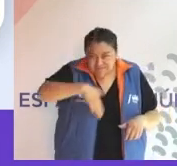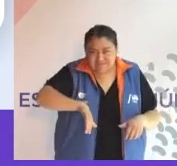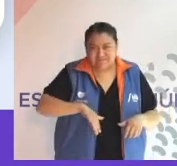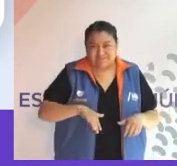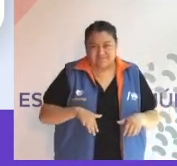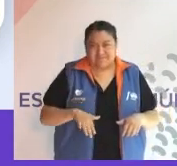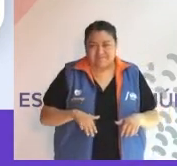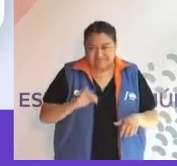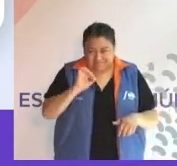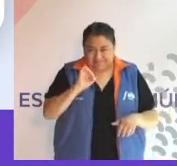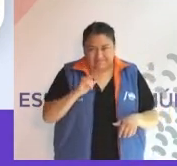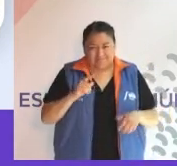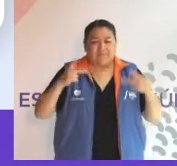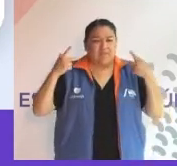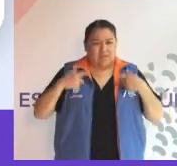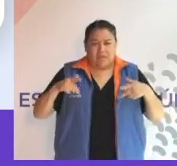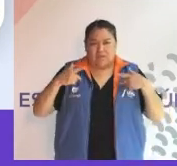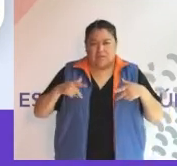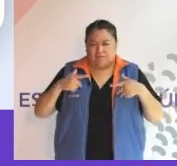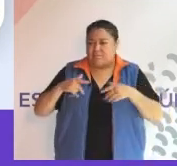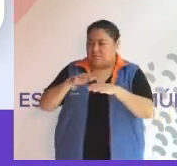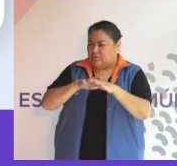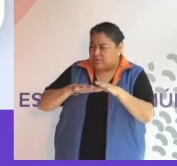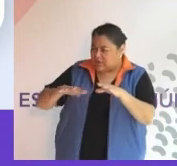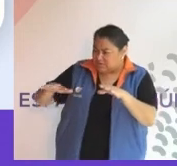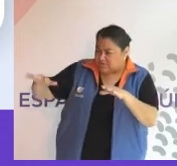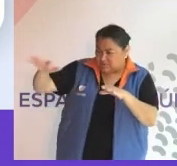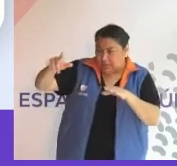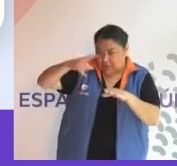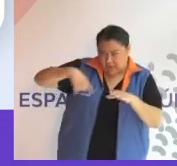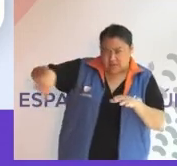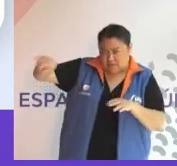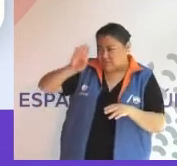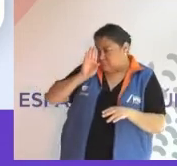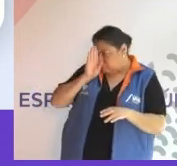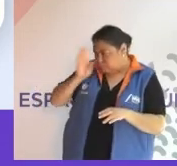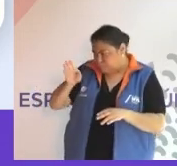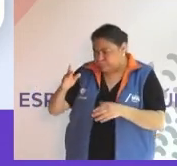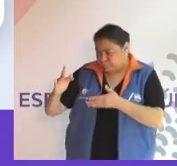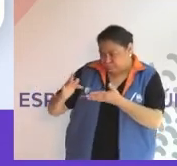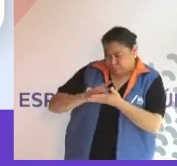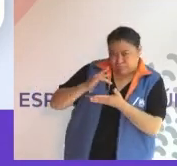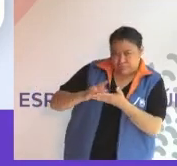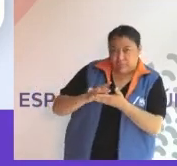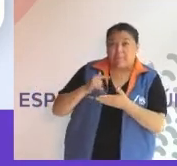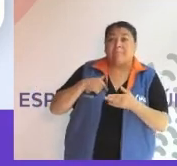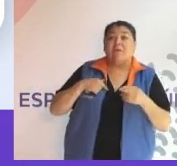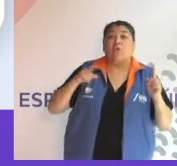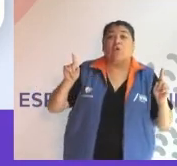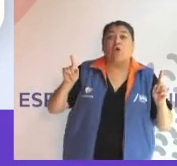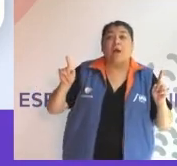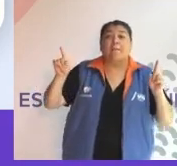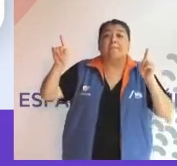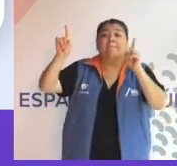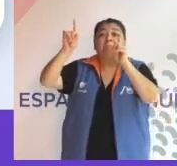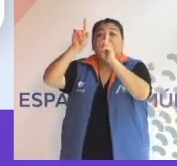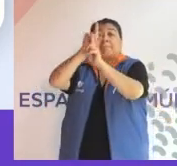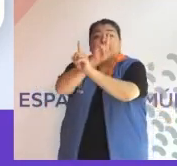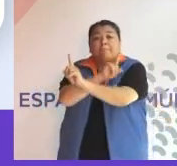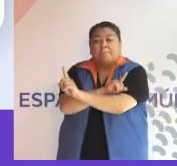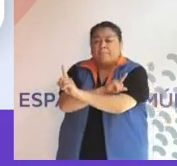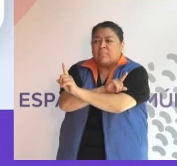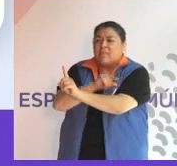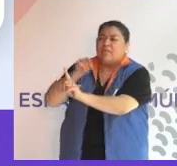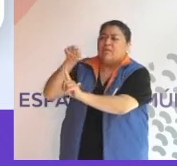que sí, como bien dicen, pues la sociedad es nuestro cliente en general, necesitamos ponernos en esos zapatos y ver cuál es la experiencia que